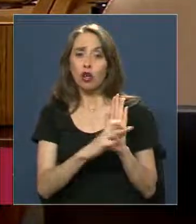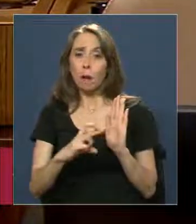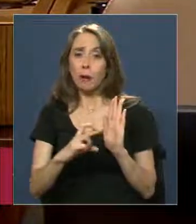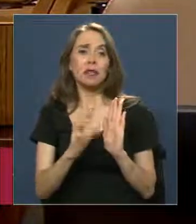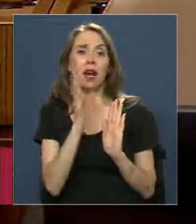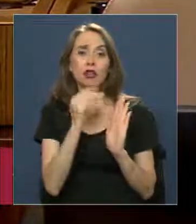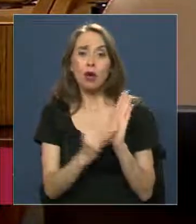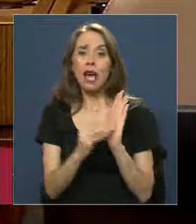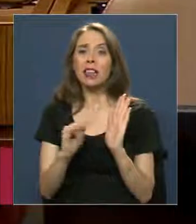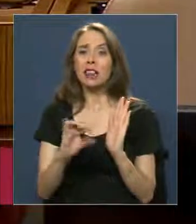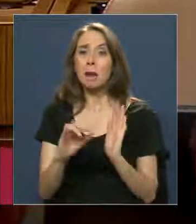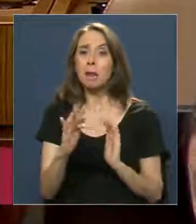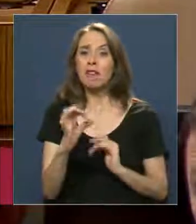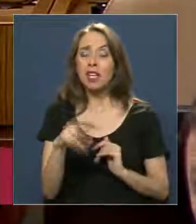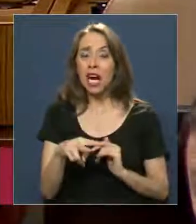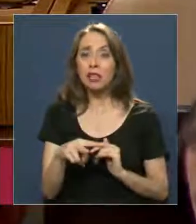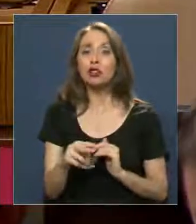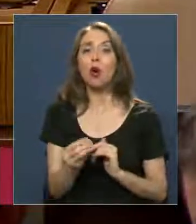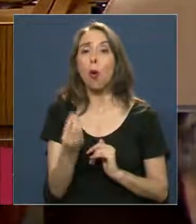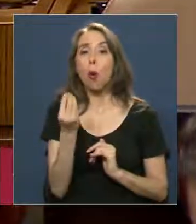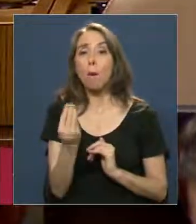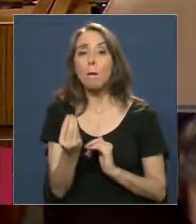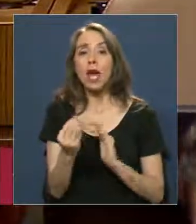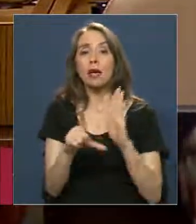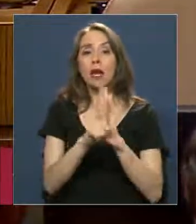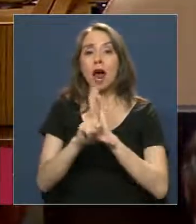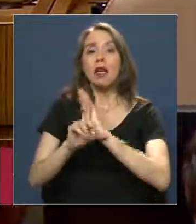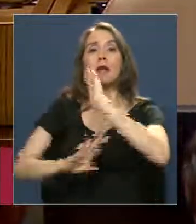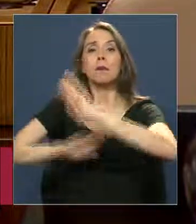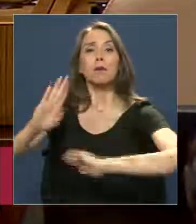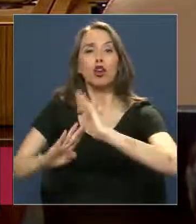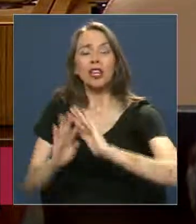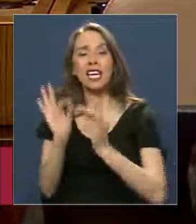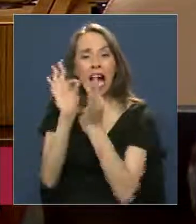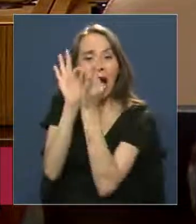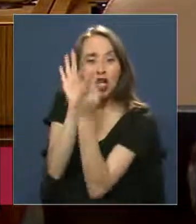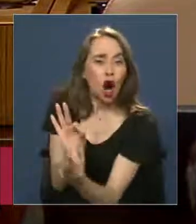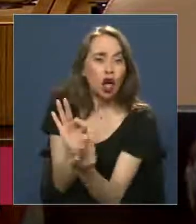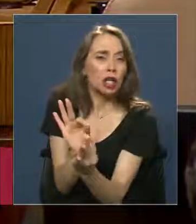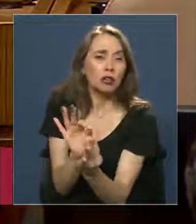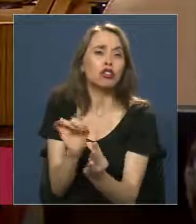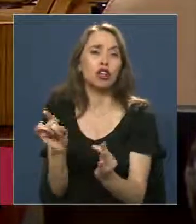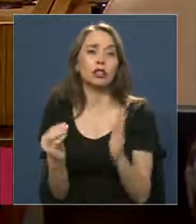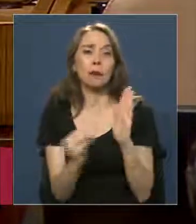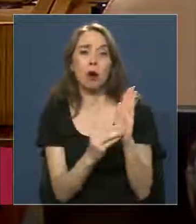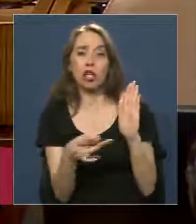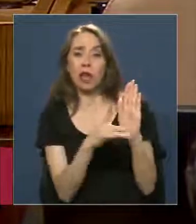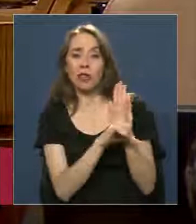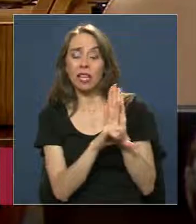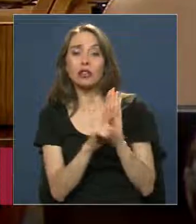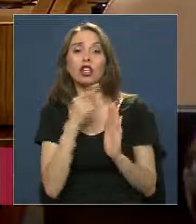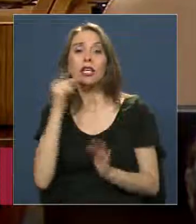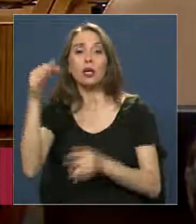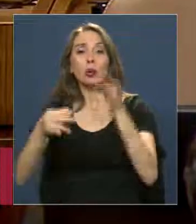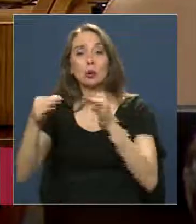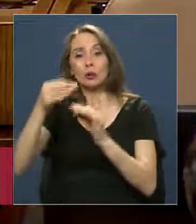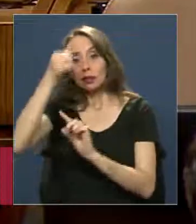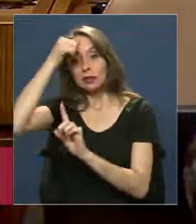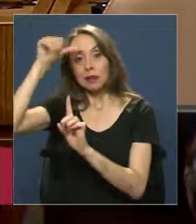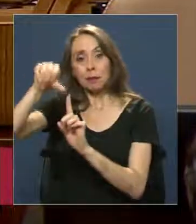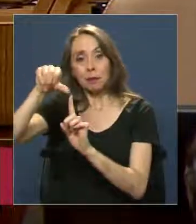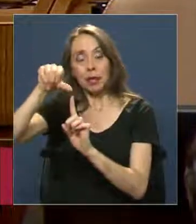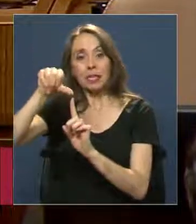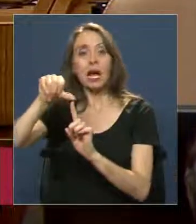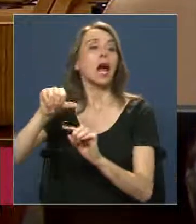en dicha tipificación no existe un bien jurídico protegido concreto, dado que a través de este delito se busca tutela por la vía penal,